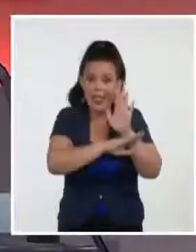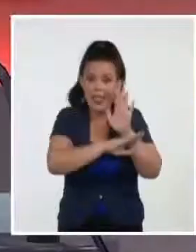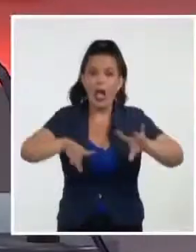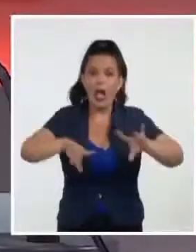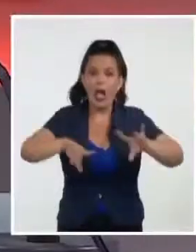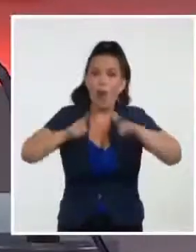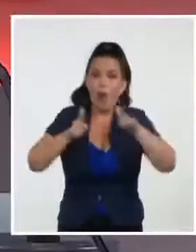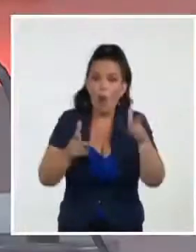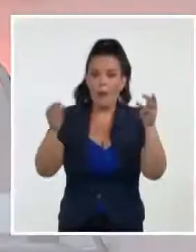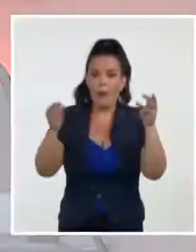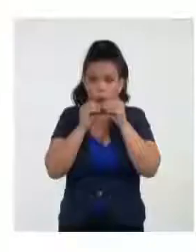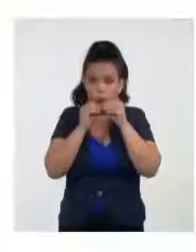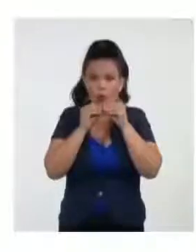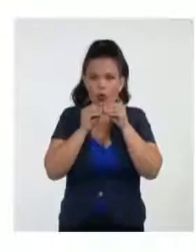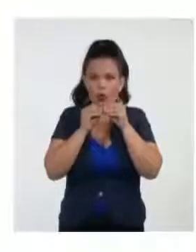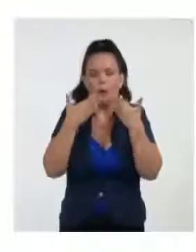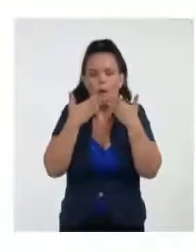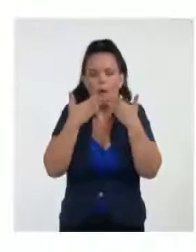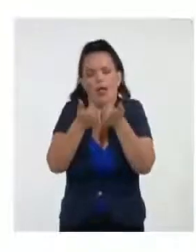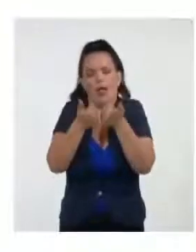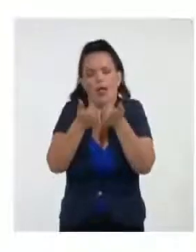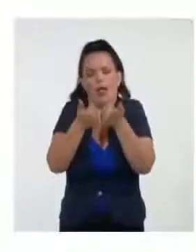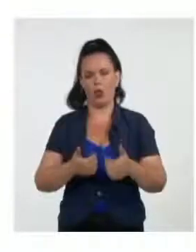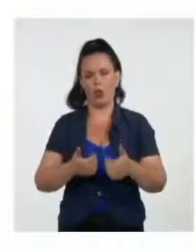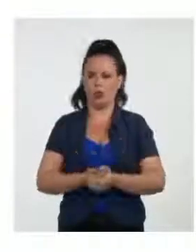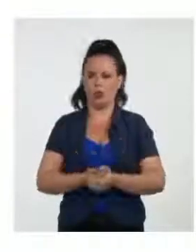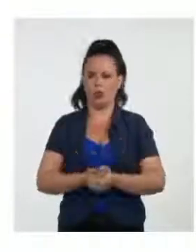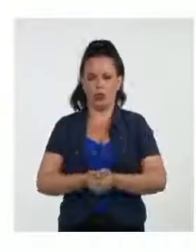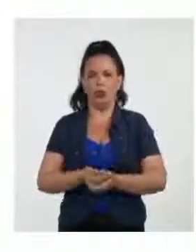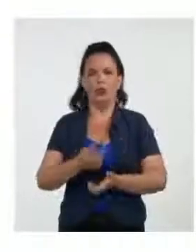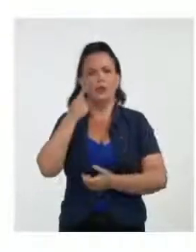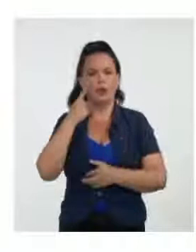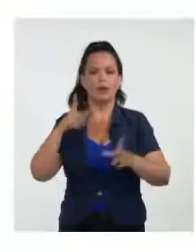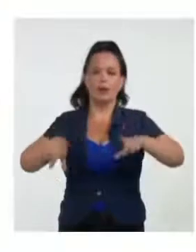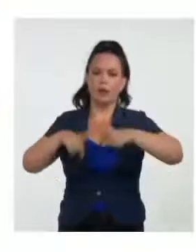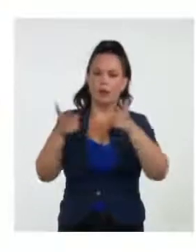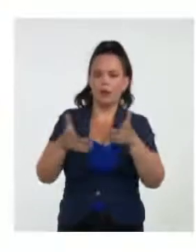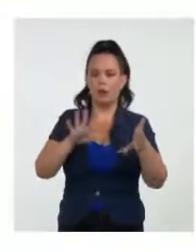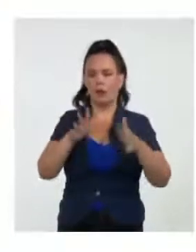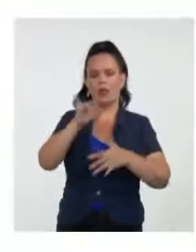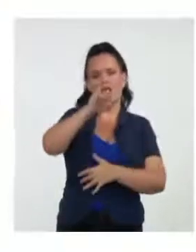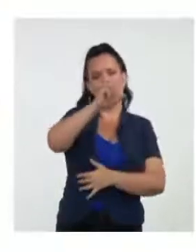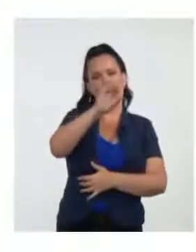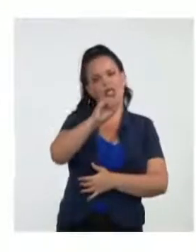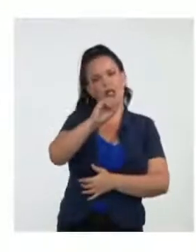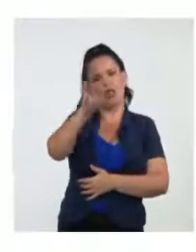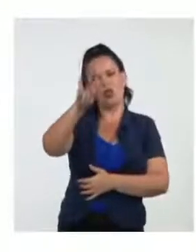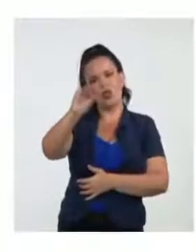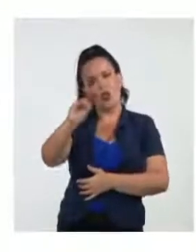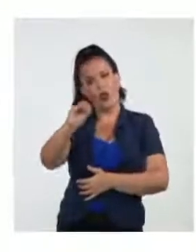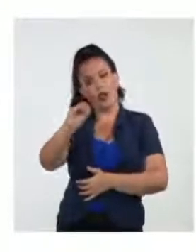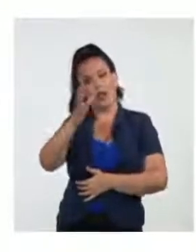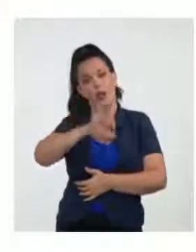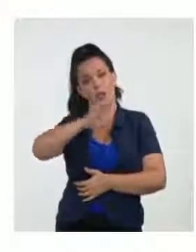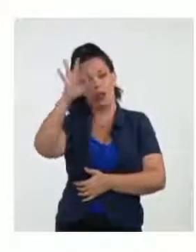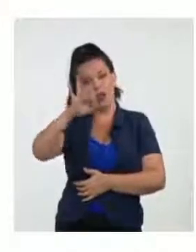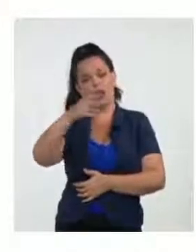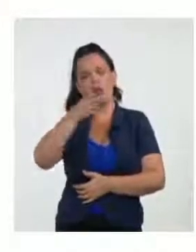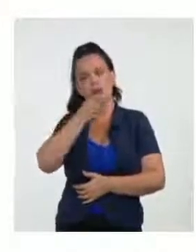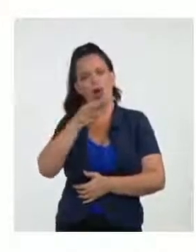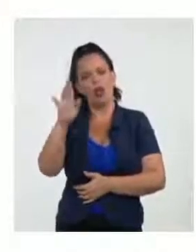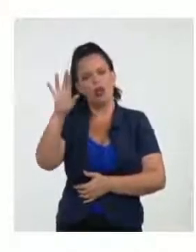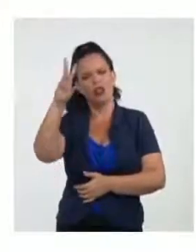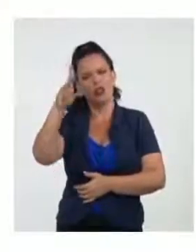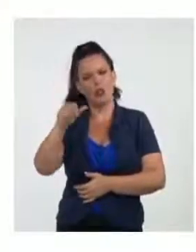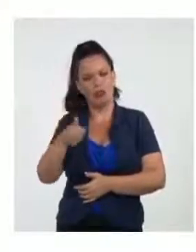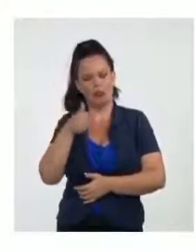fíjense que, mire, para diferentes eficacias de la vacuna, incluso entre 60 y 90, podemos obtener resultados relativamente aceptables. Es decir, podemos